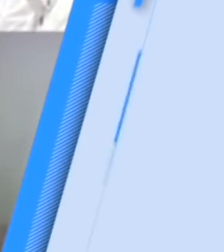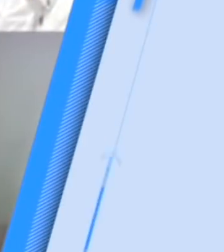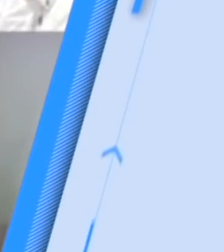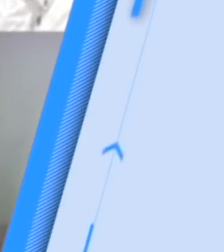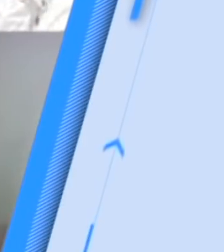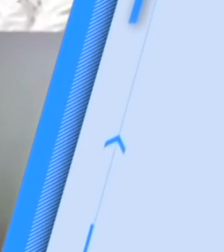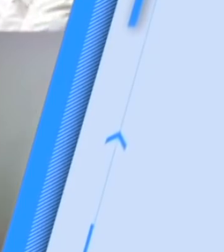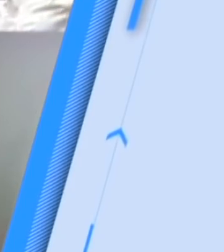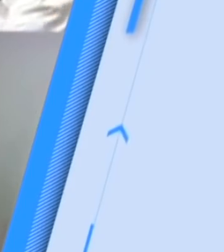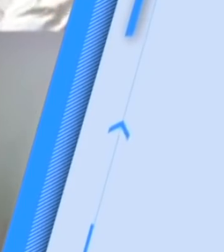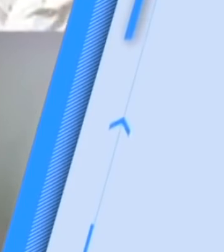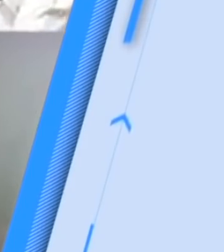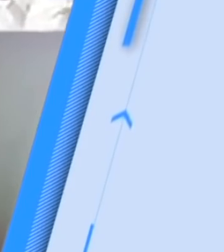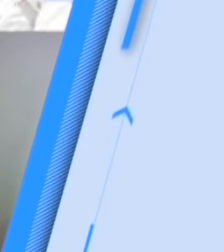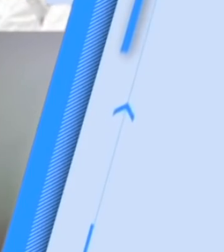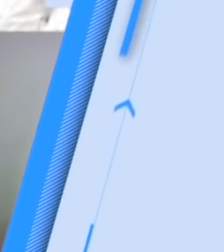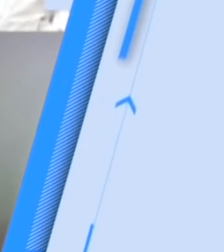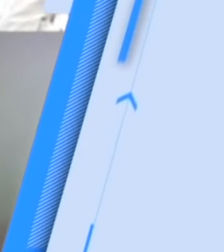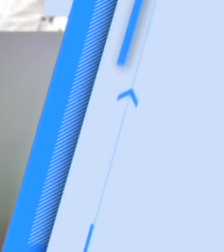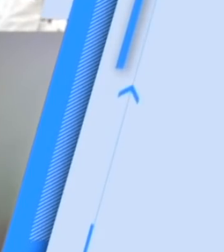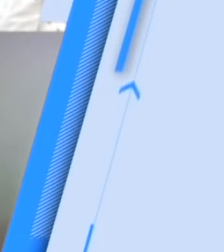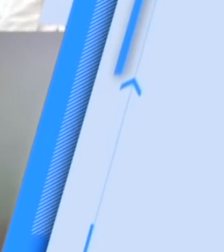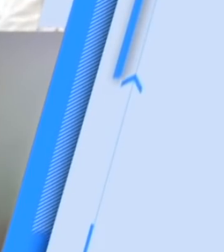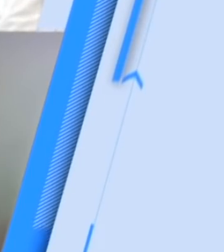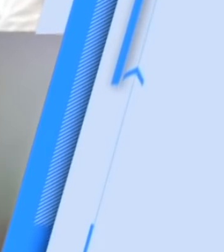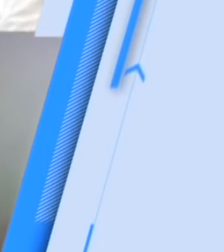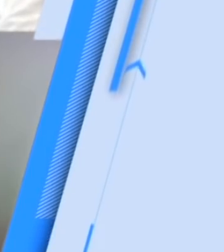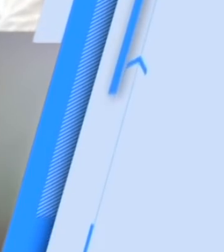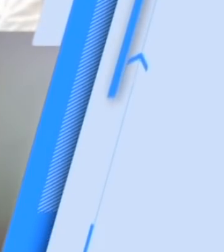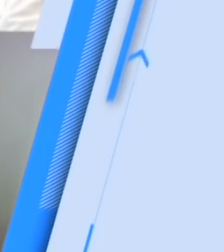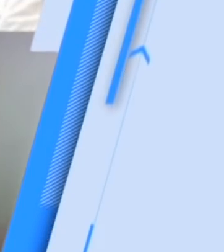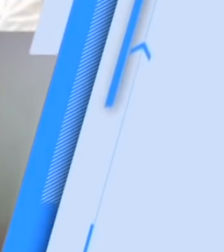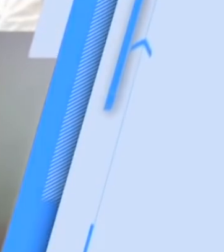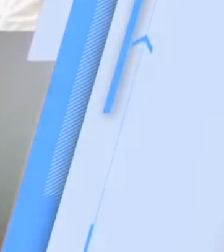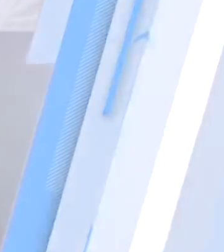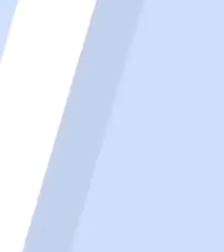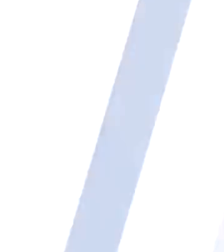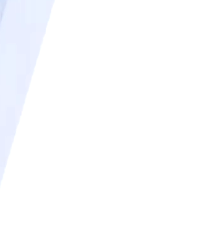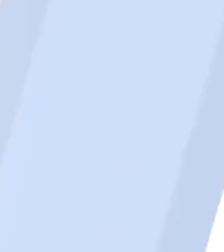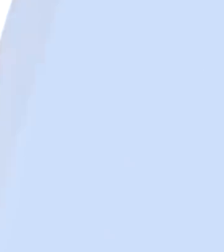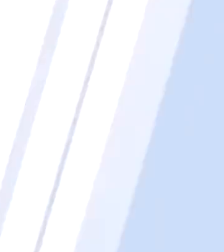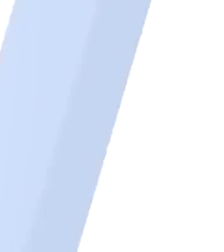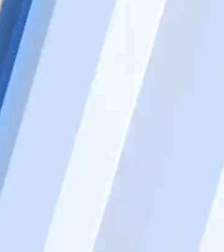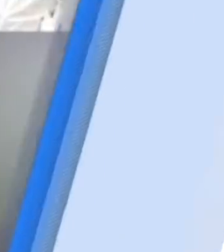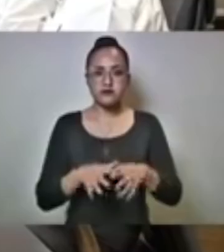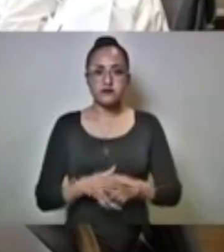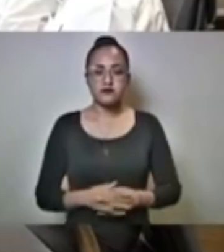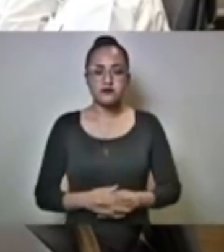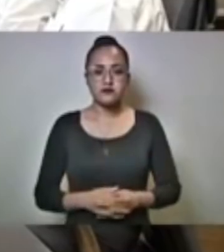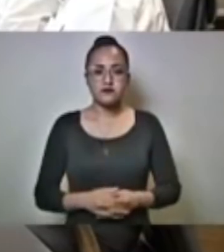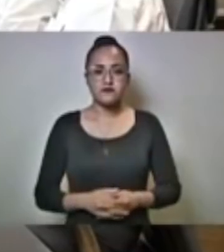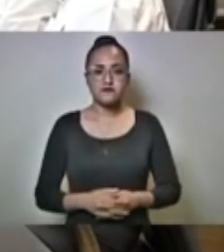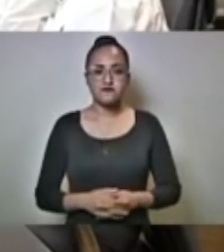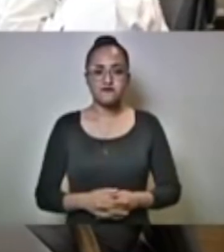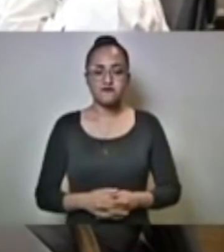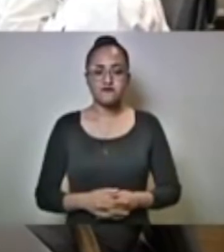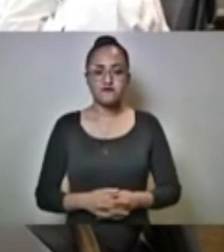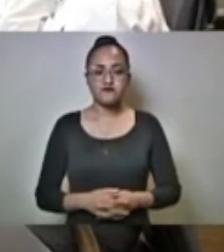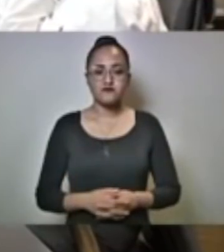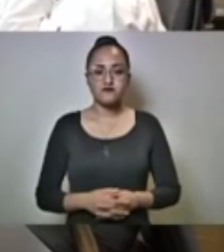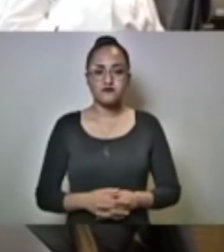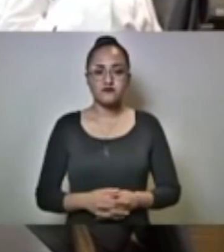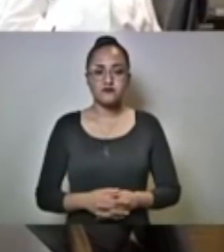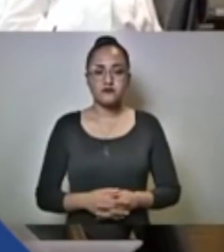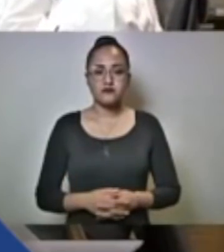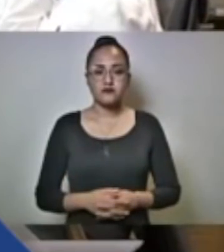reyes de juárez y tecamachalco ya que durante la rueda de prensa de este día por parte de las autoridades del gobierno del estado de